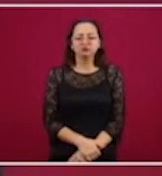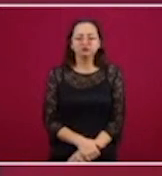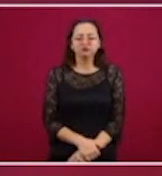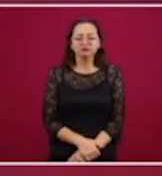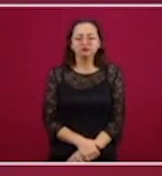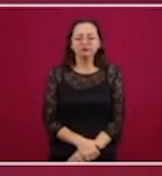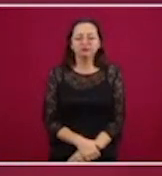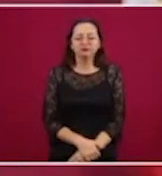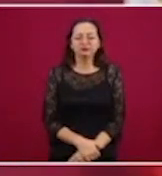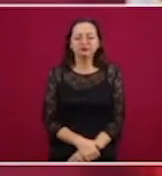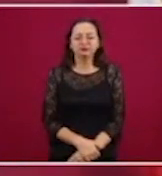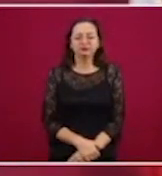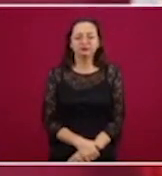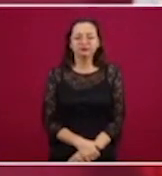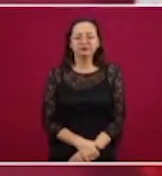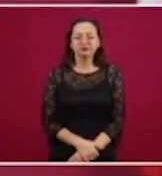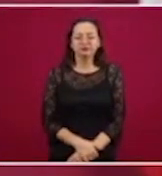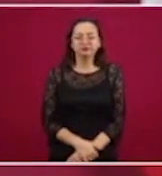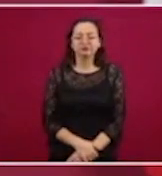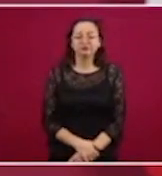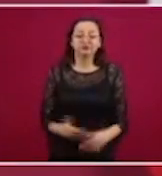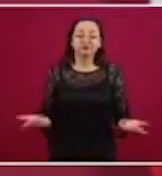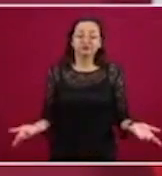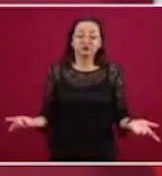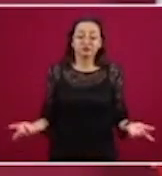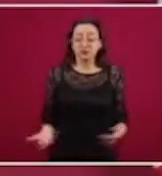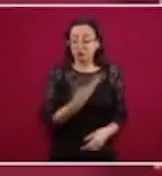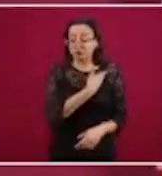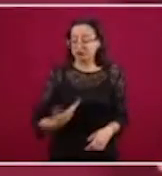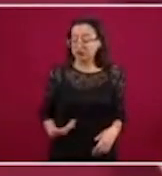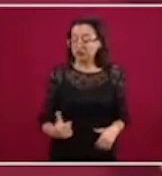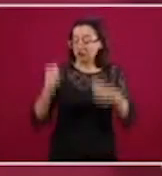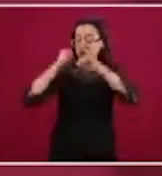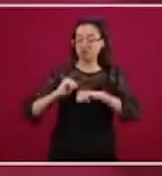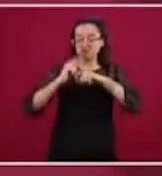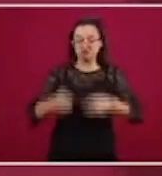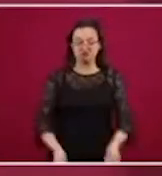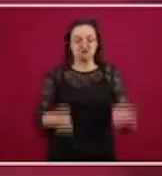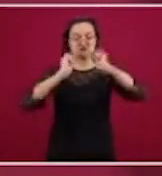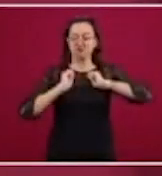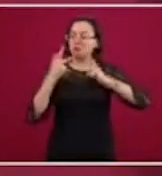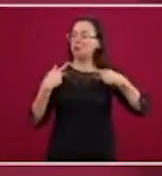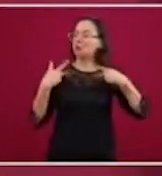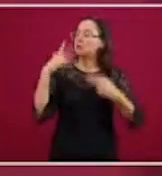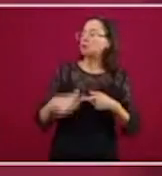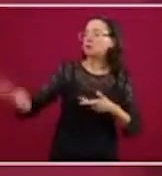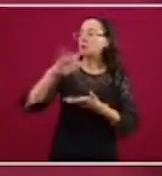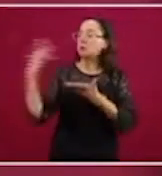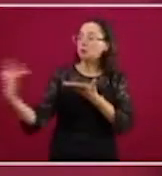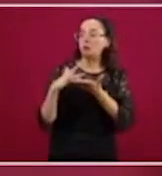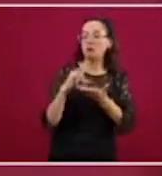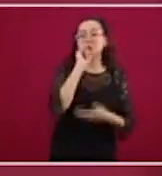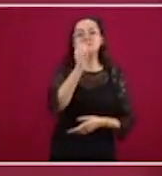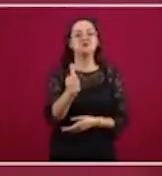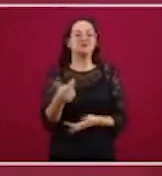Además, ¿qué vale un presidente? ¿Qué vale una autoridad sin apoyo popular? Es una hoja